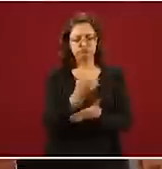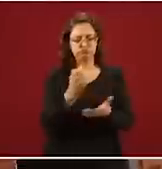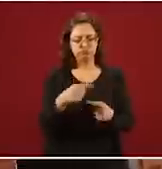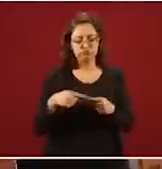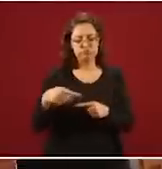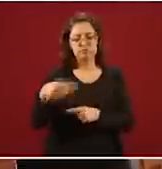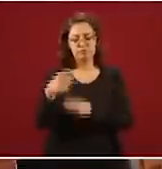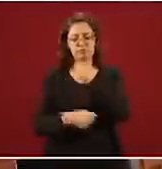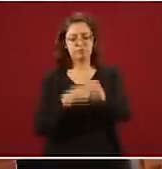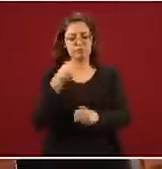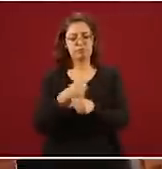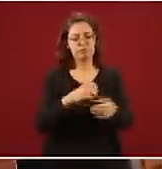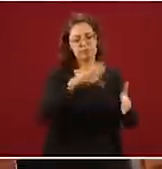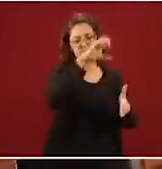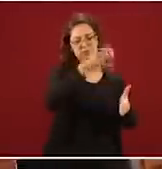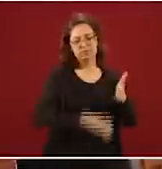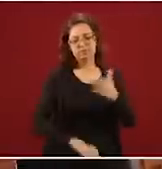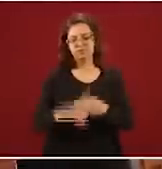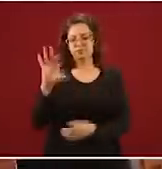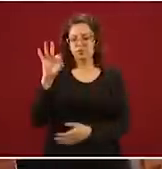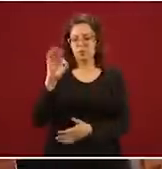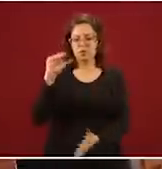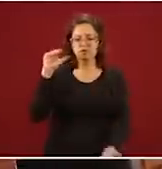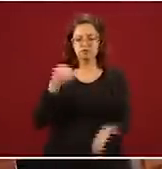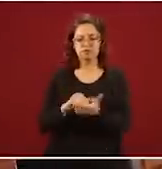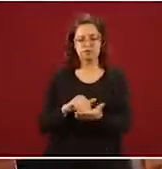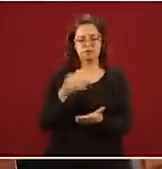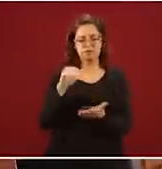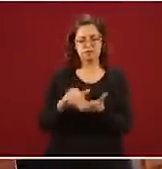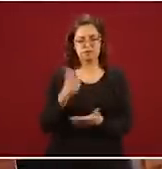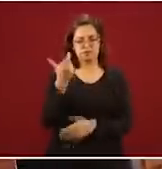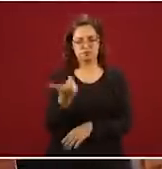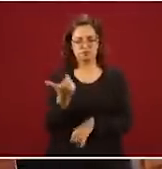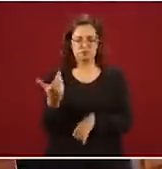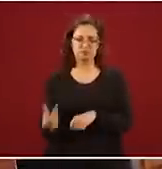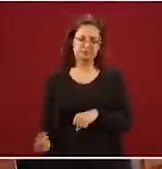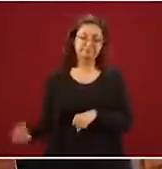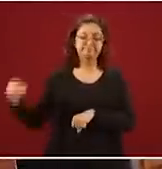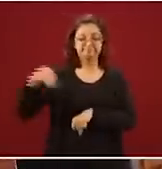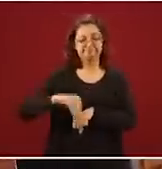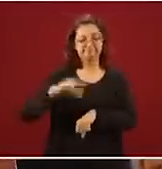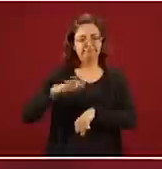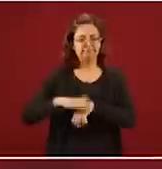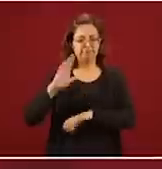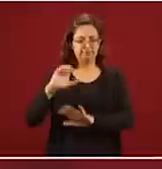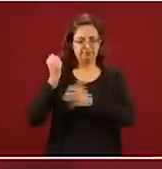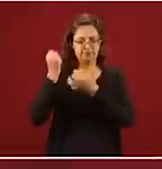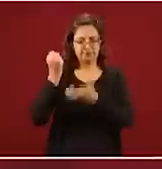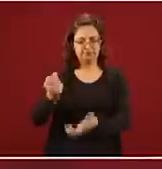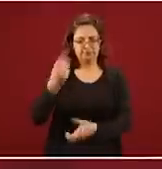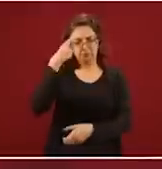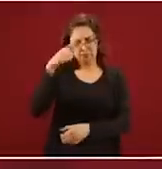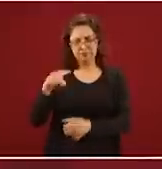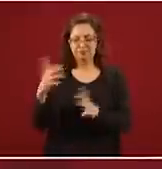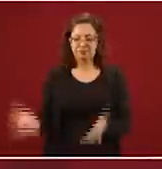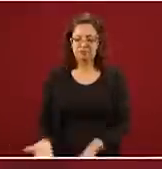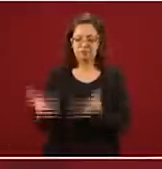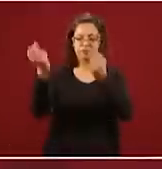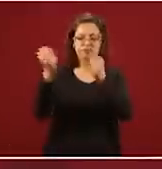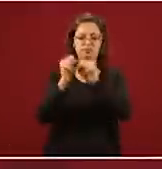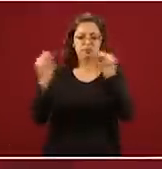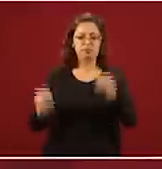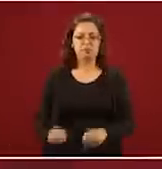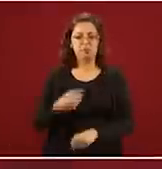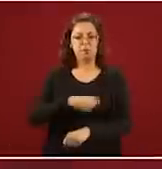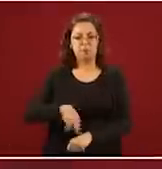año 40,000 que son adicionales para fortalecer el sistema